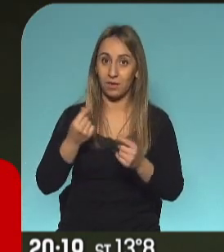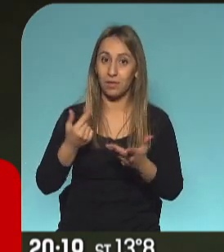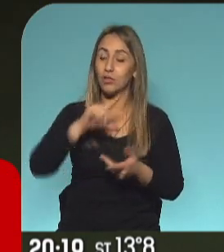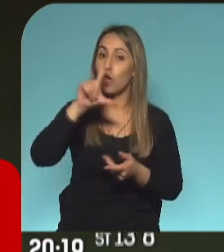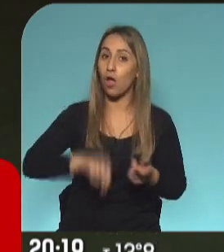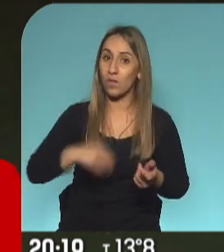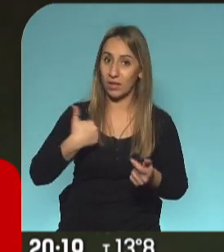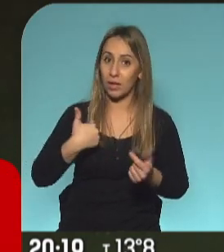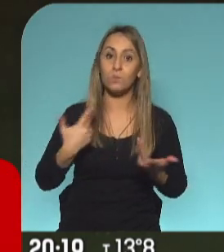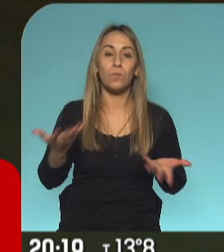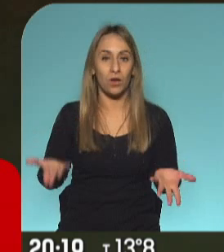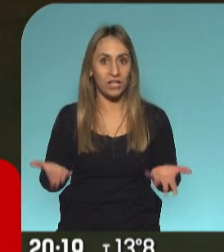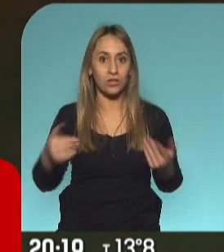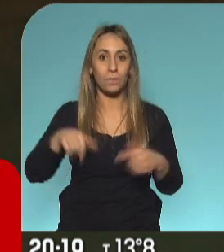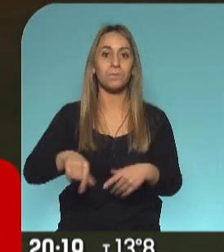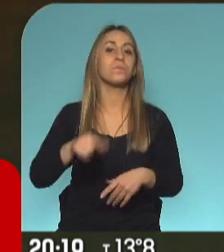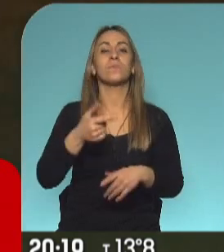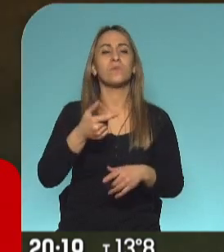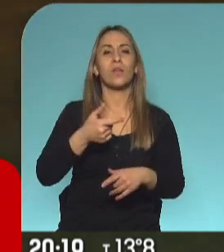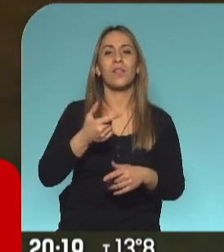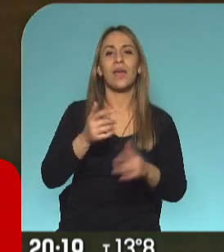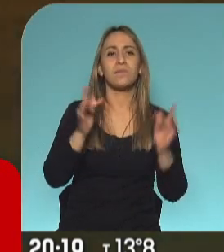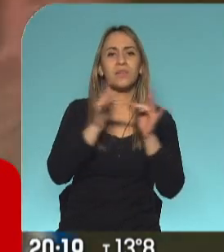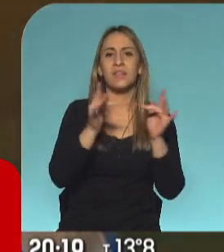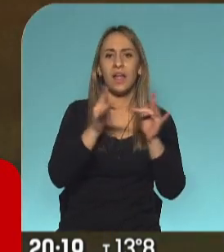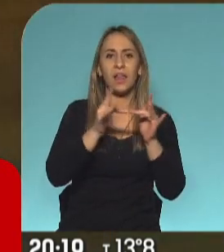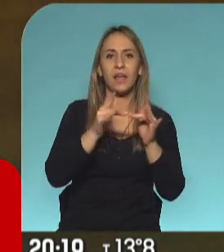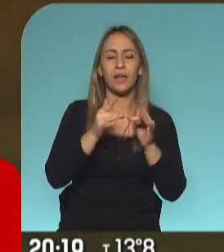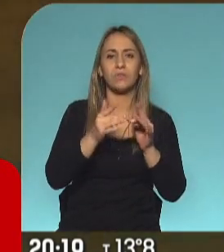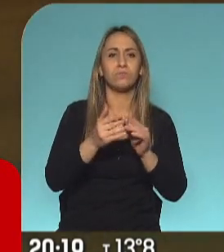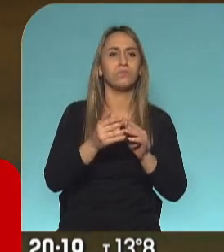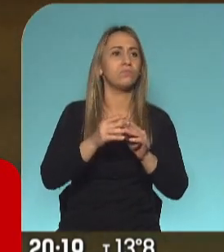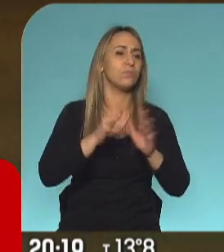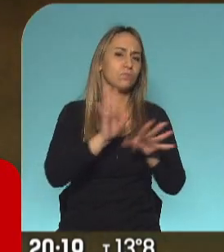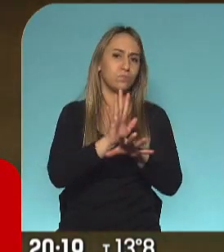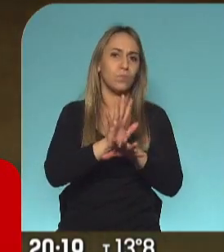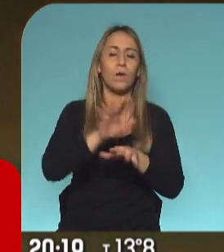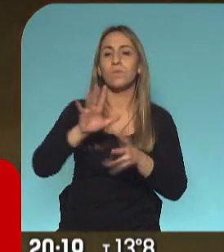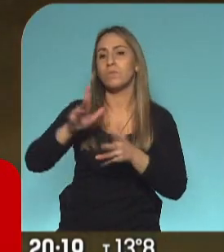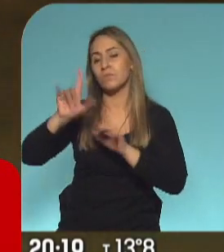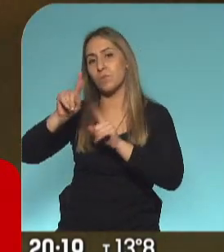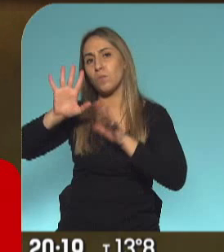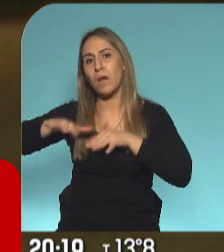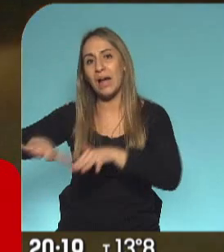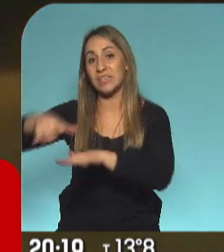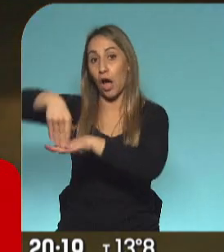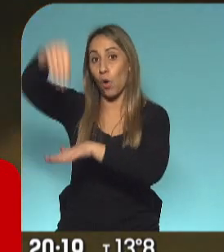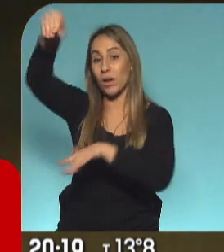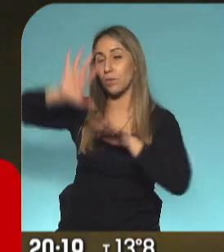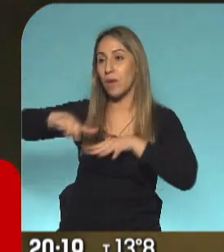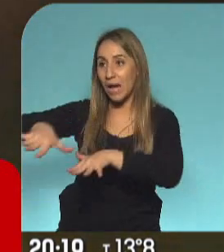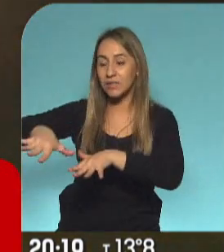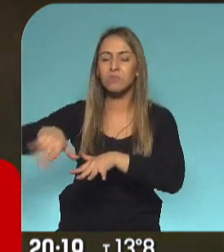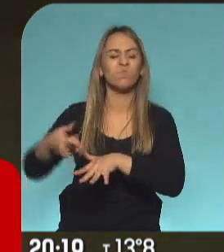respuesta política genuina desde las redes sociales surgió a la marcha que se hizo presencialmente desde el Obelisco, y en las redes